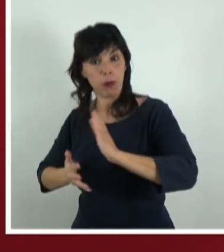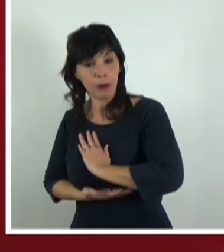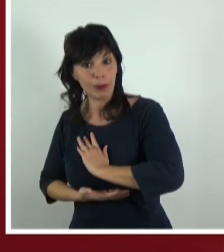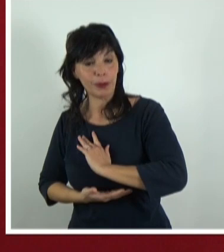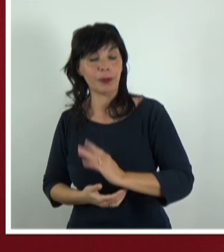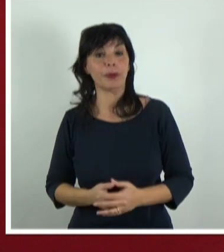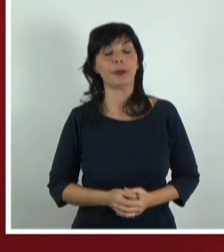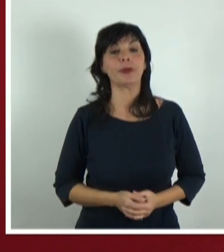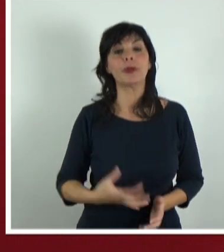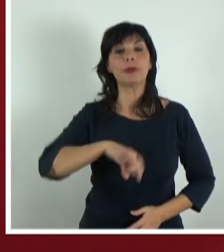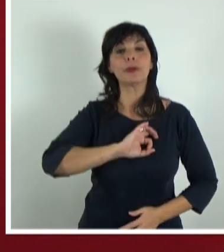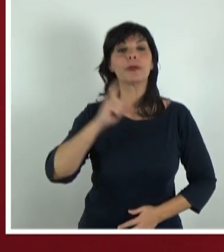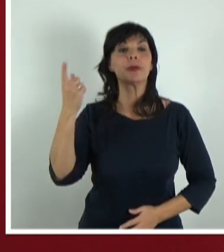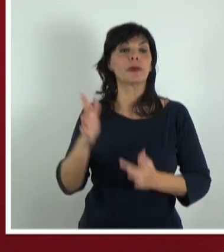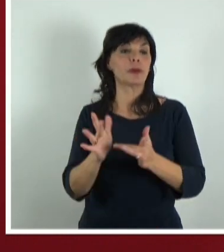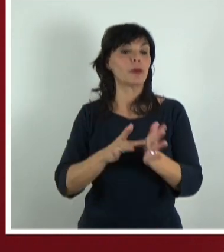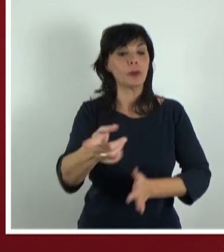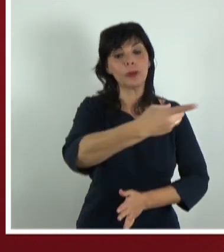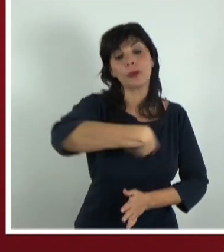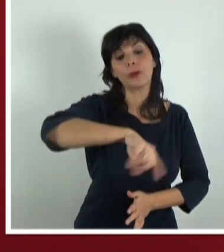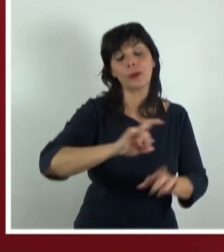Y así es el Señor Jesucristo con nosotros.